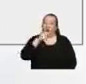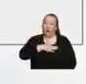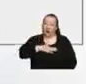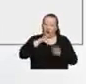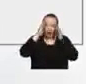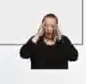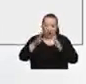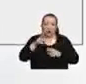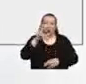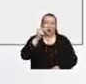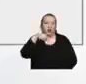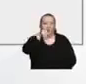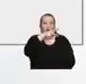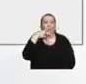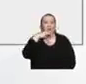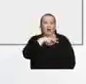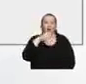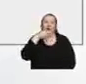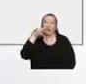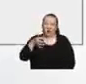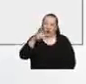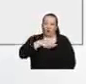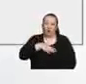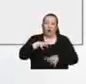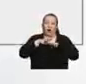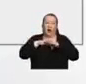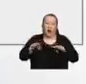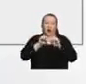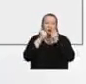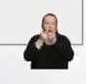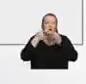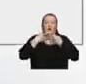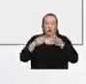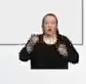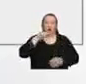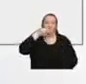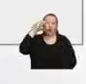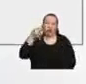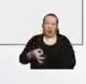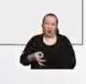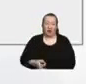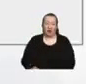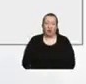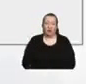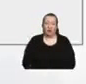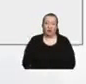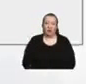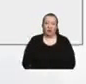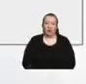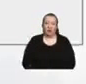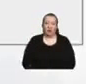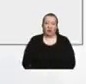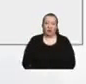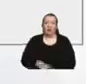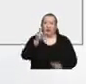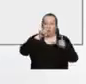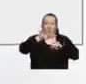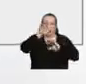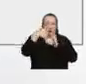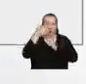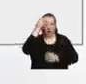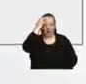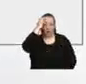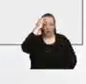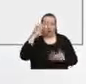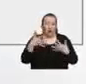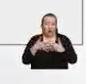digan la verdad en red más al más democrático que anticipar elecciones está aterrorizado el tipo porque sabe que le van a dar a uno